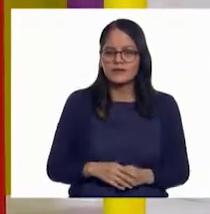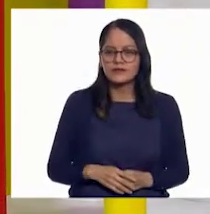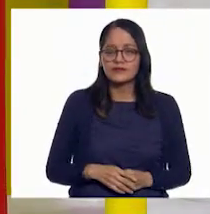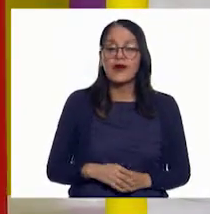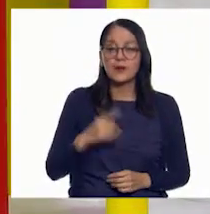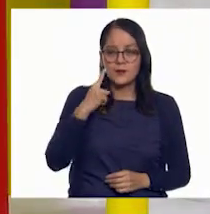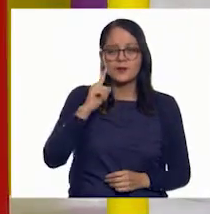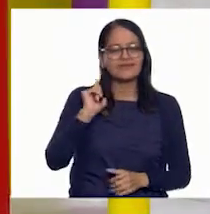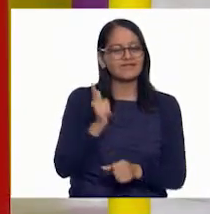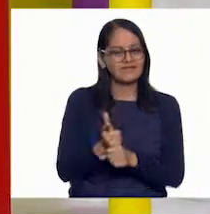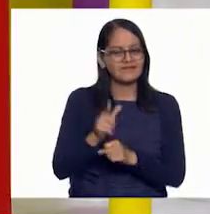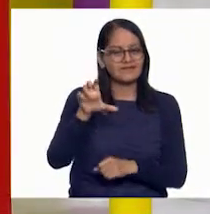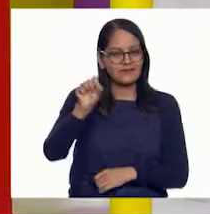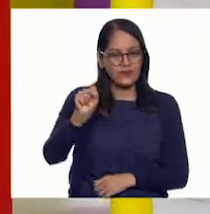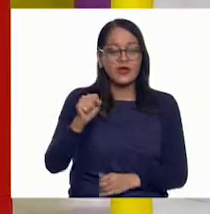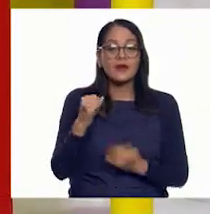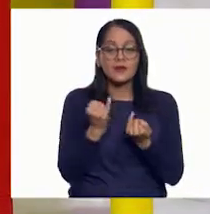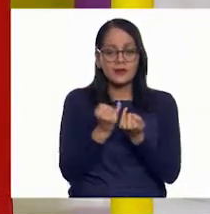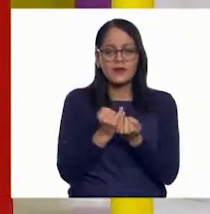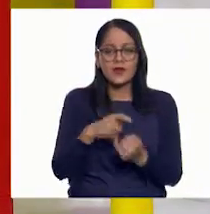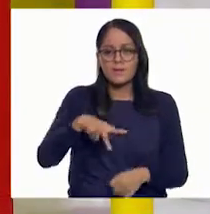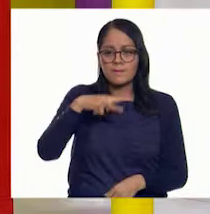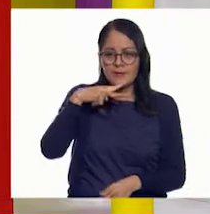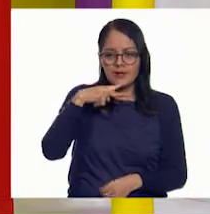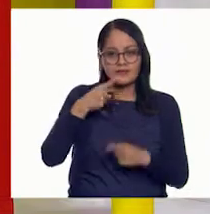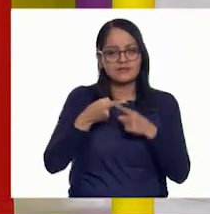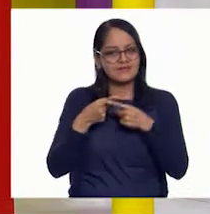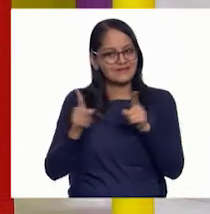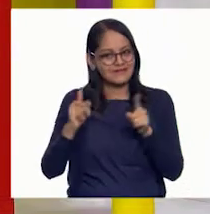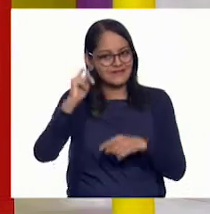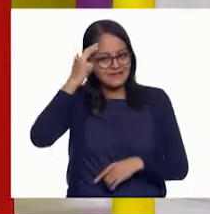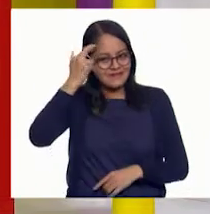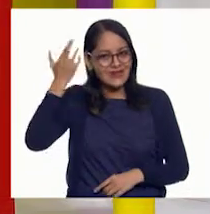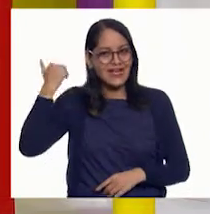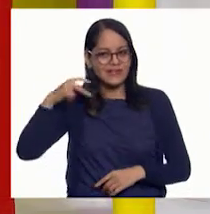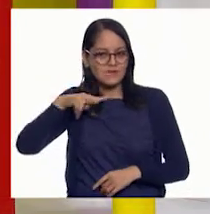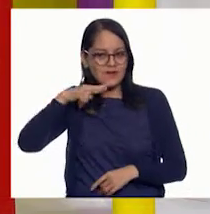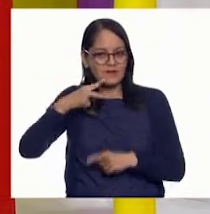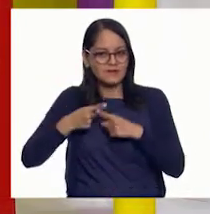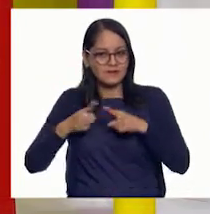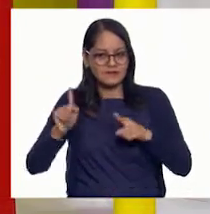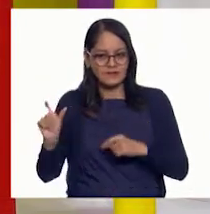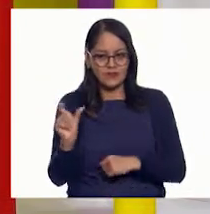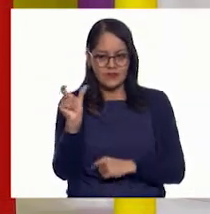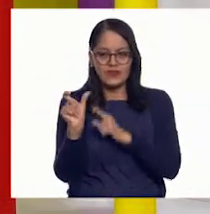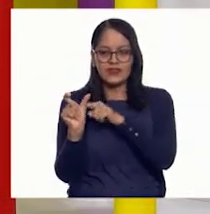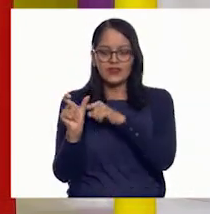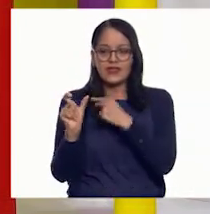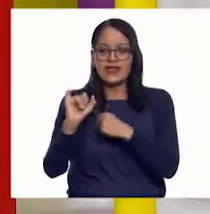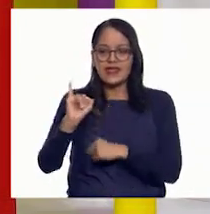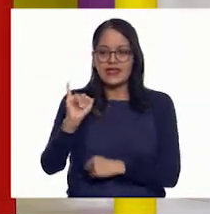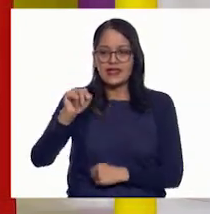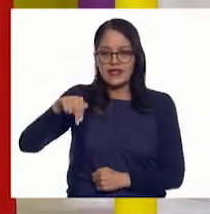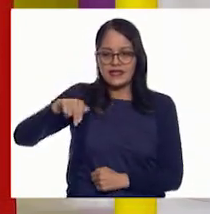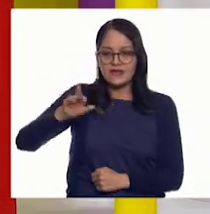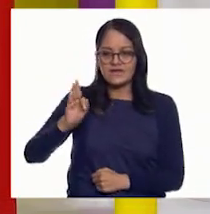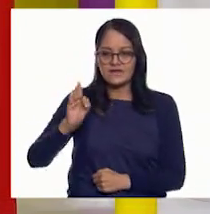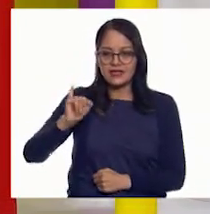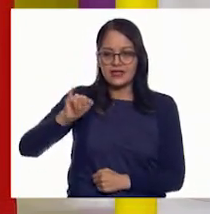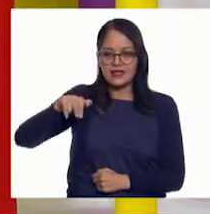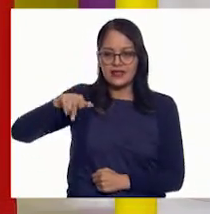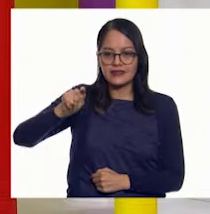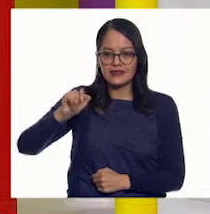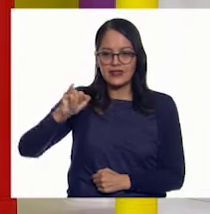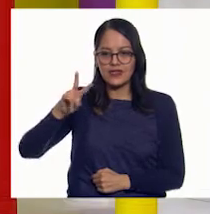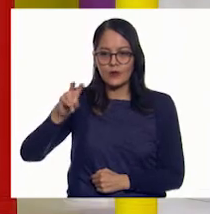eso, porque estaban escritos de una manera muy diferente a la vez pasada. La vez pasada estaban en infinitivo, ¿se acuerdan, niñas y niños, que terminaban